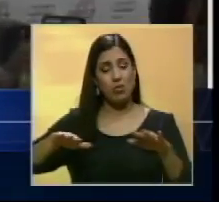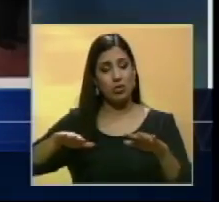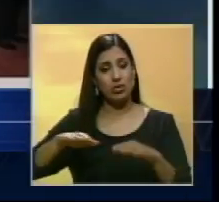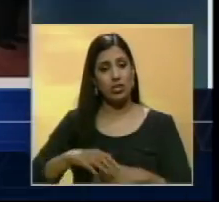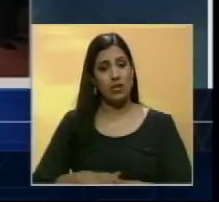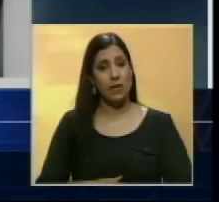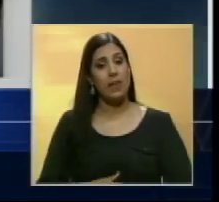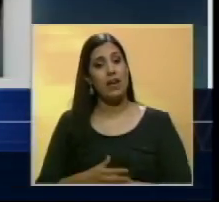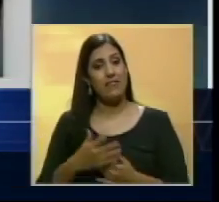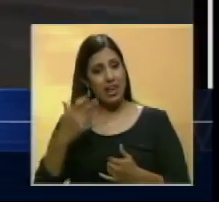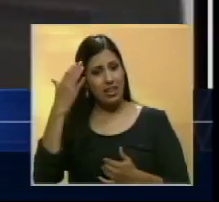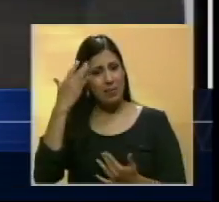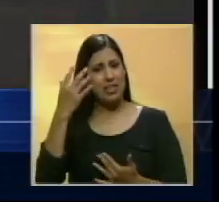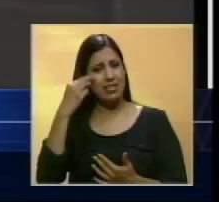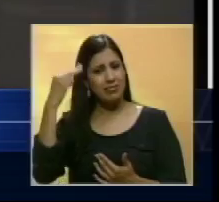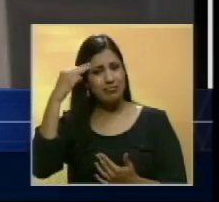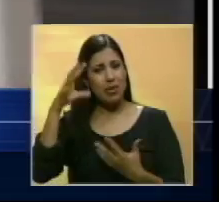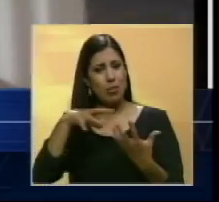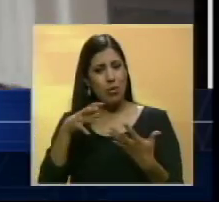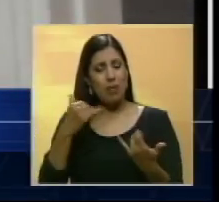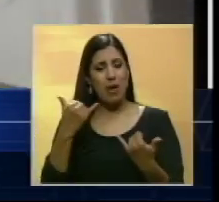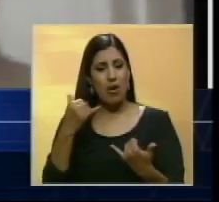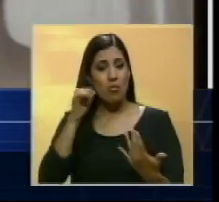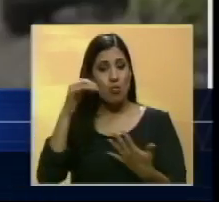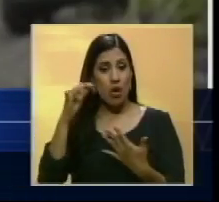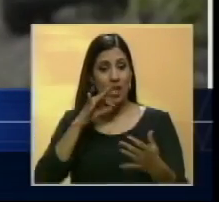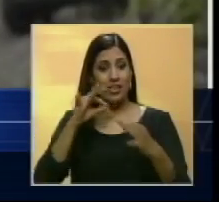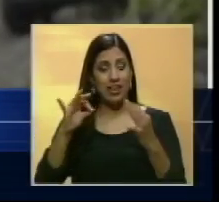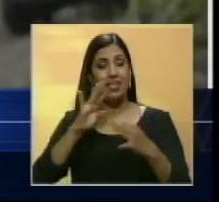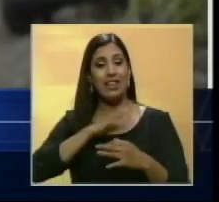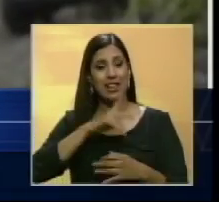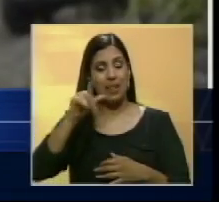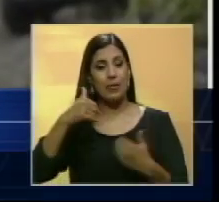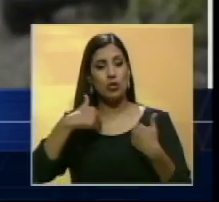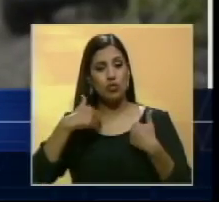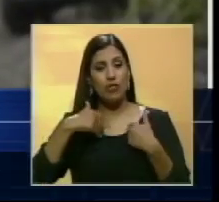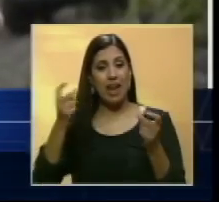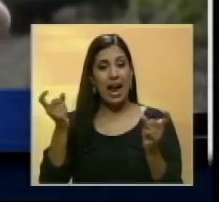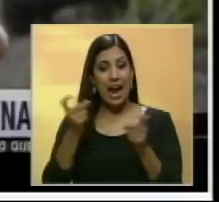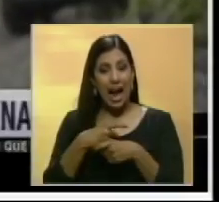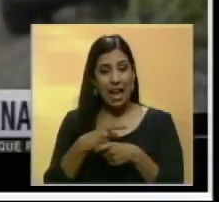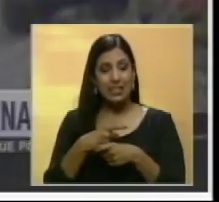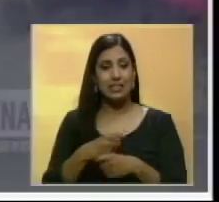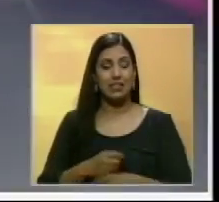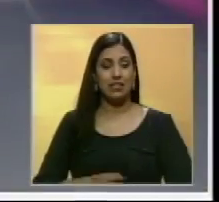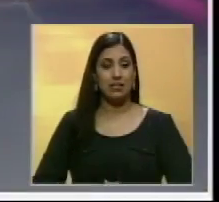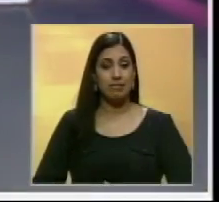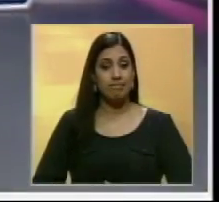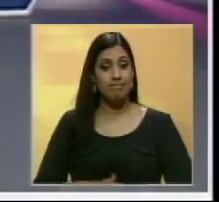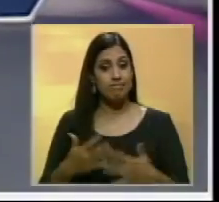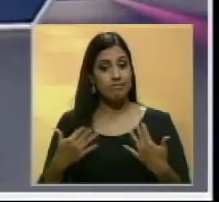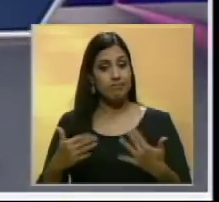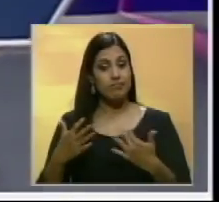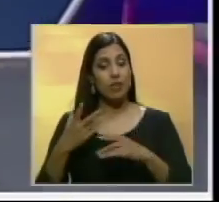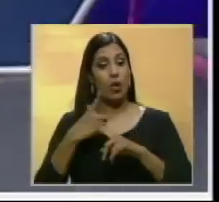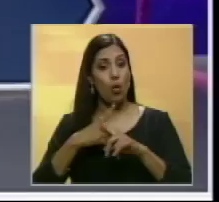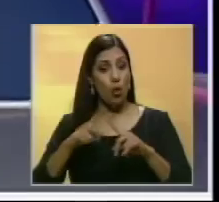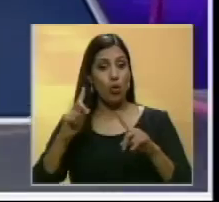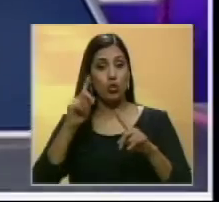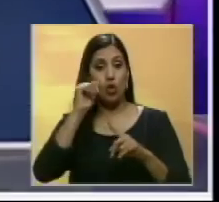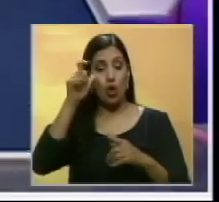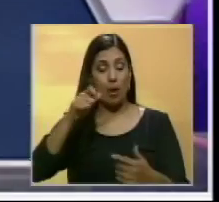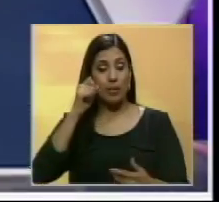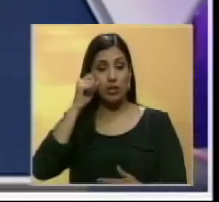como física, ya que especulan que la estrella de Hollywood también padece de cáncer y paranoia. Cerramos con nuestro querido Nacho,